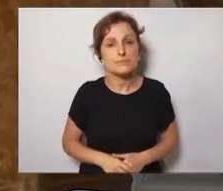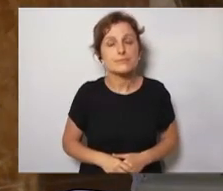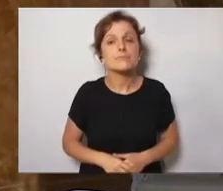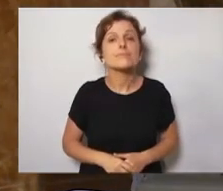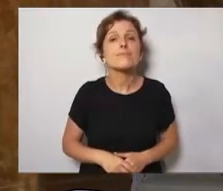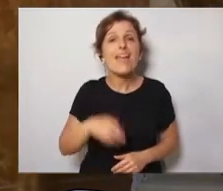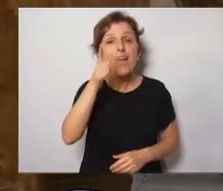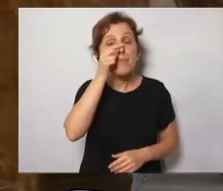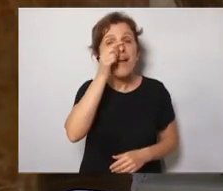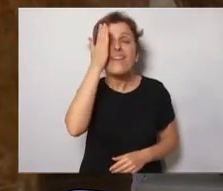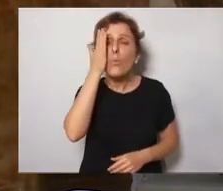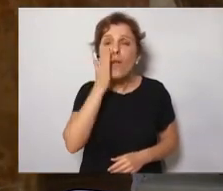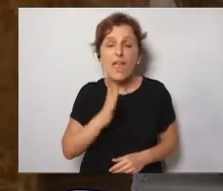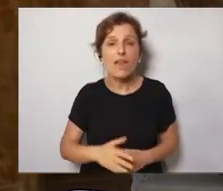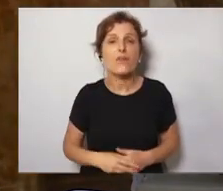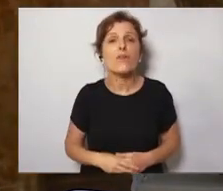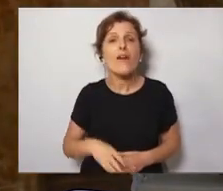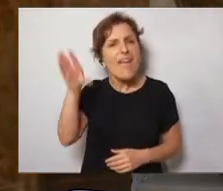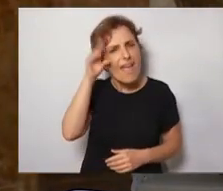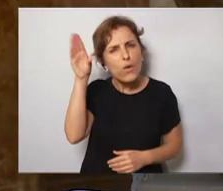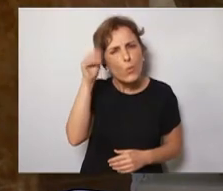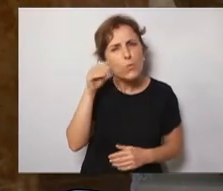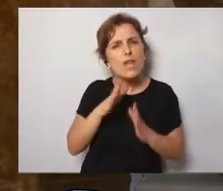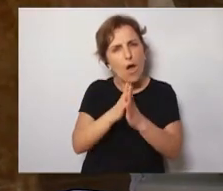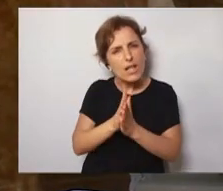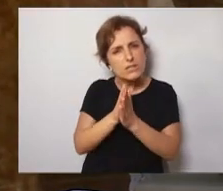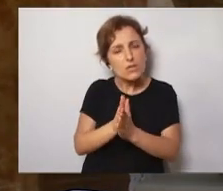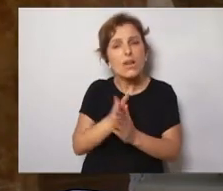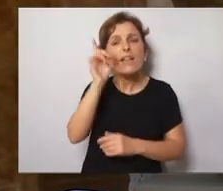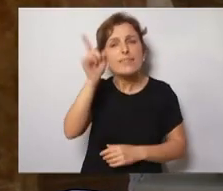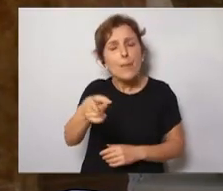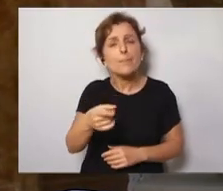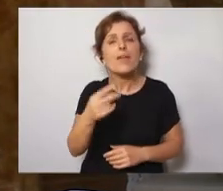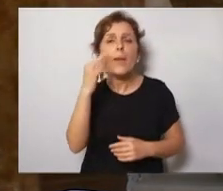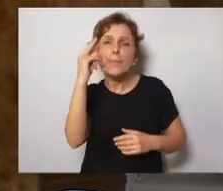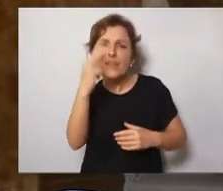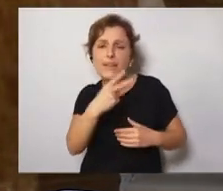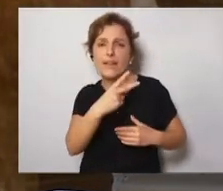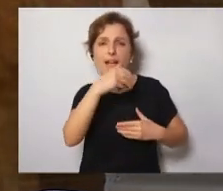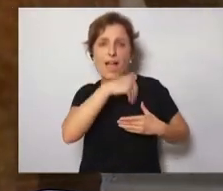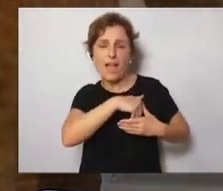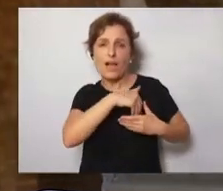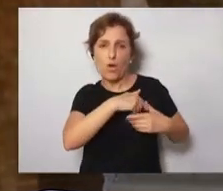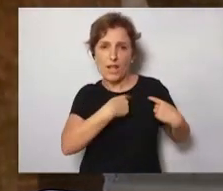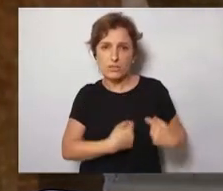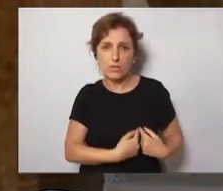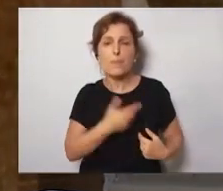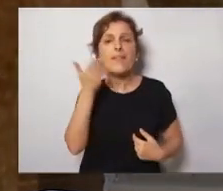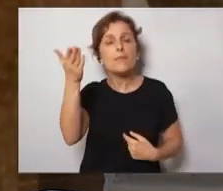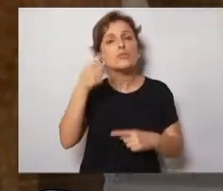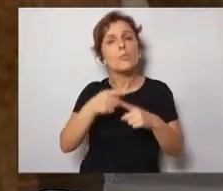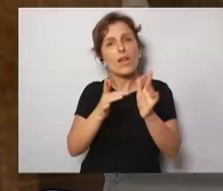recibe el padre bueno nuestras oraciones también las que tenemos en el silencio del corazón por jesucristo nuestro